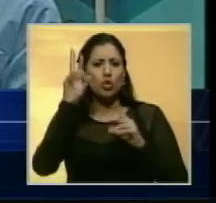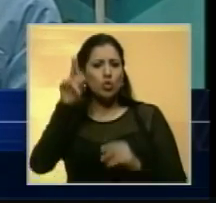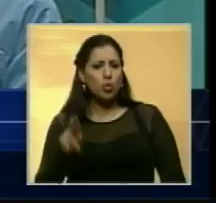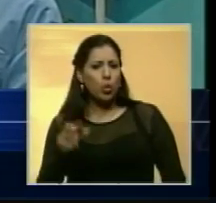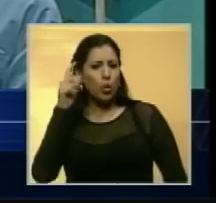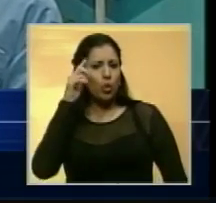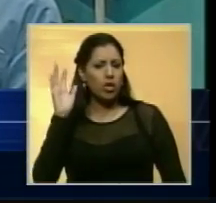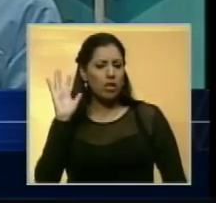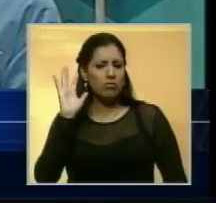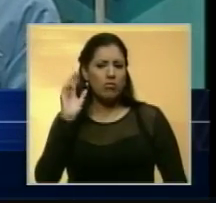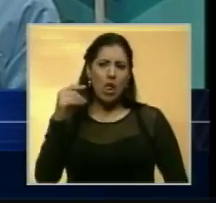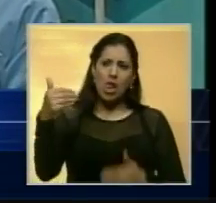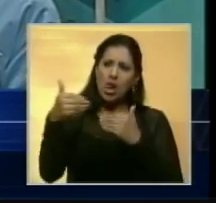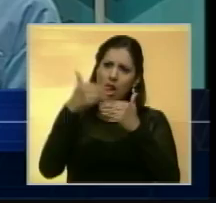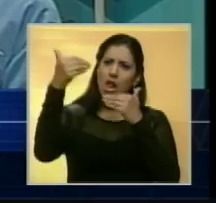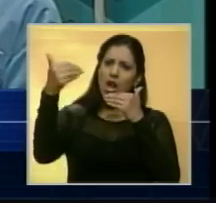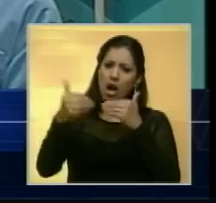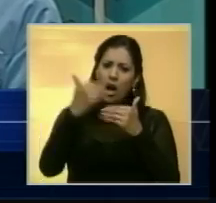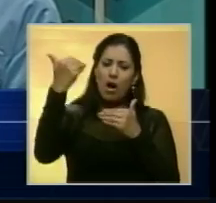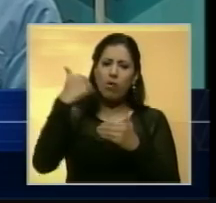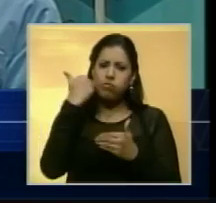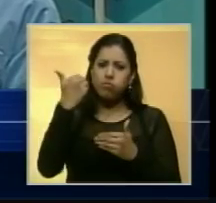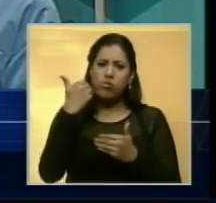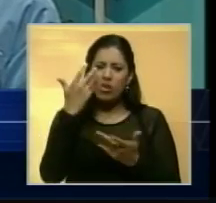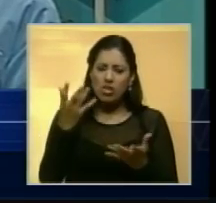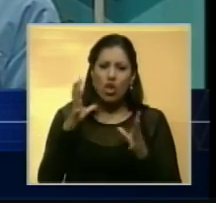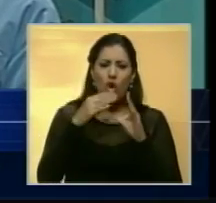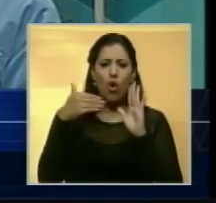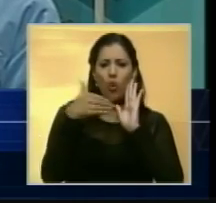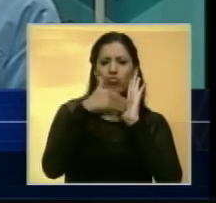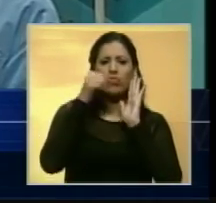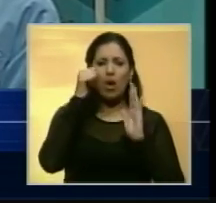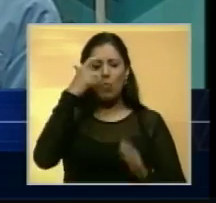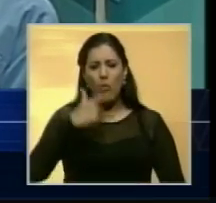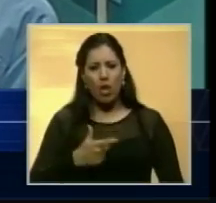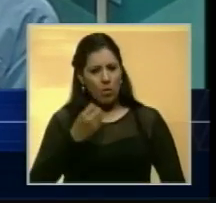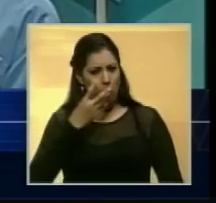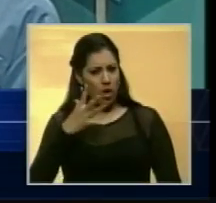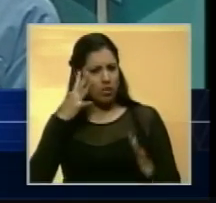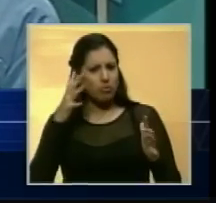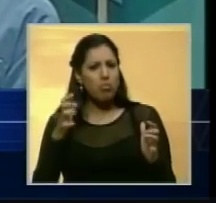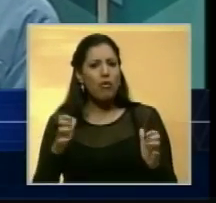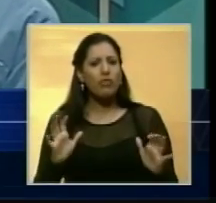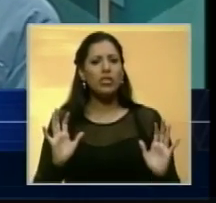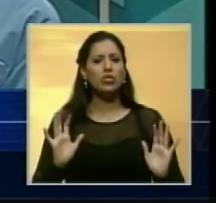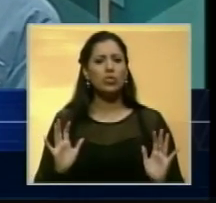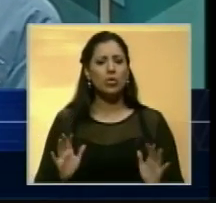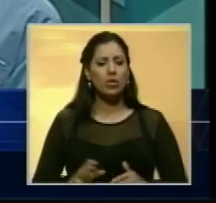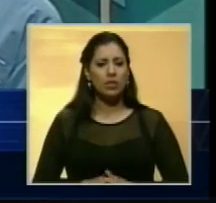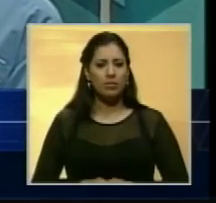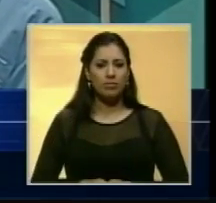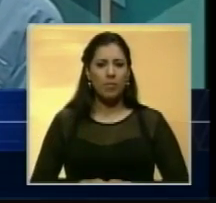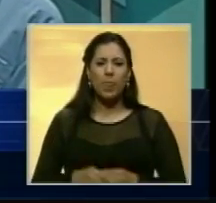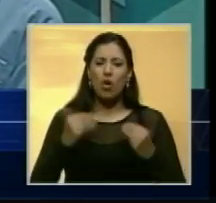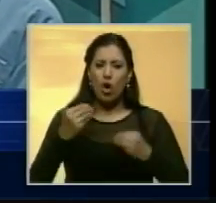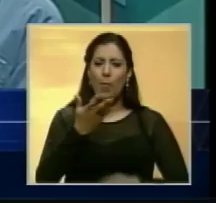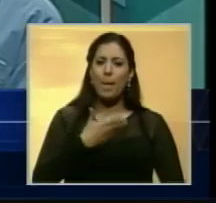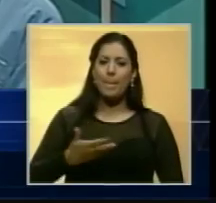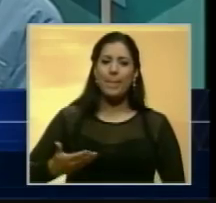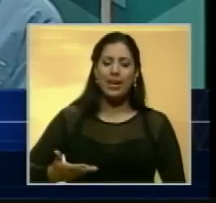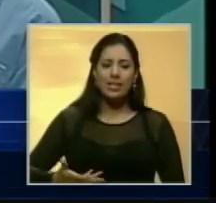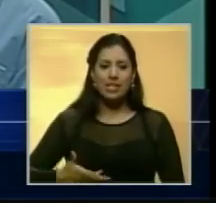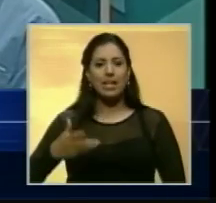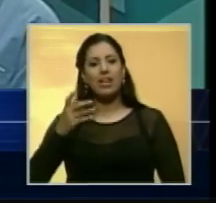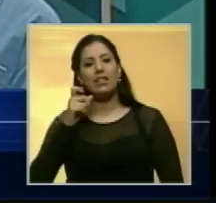días arremete contra una mujer digna, profesional de la República, como la presidenta